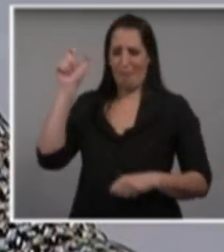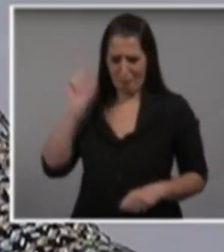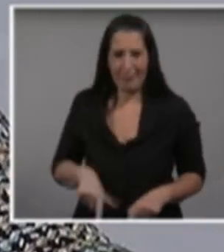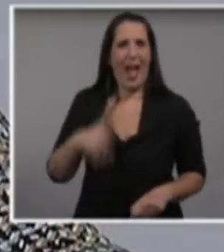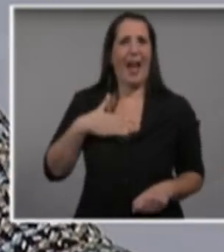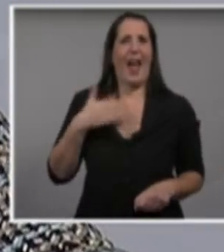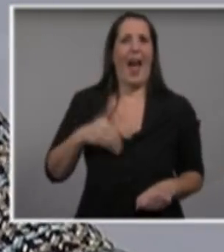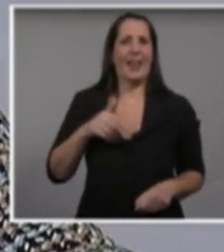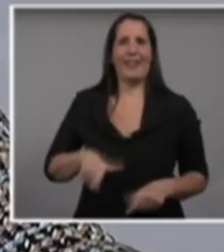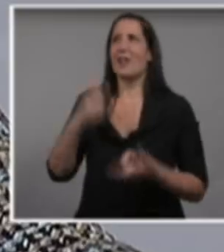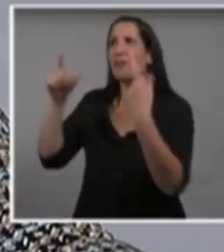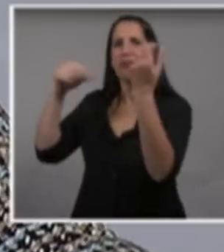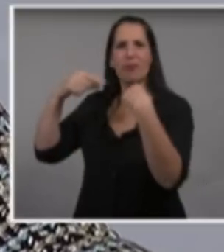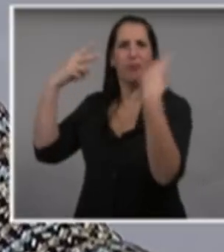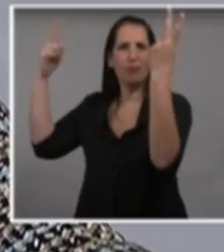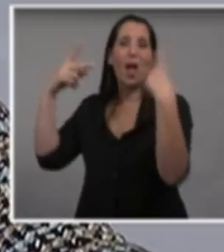35